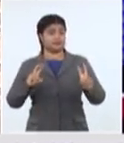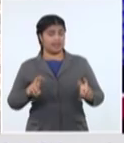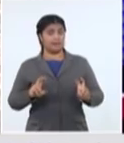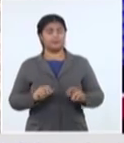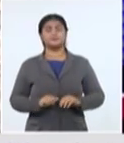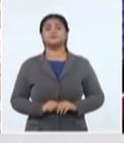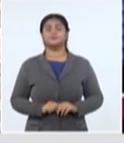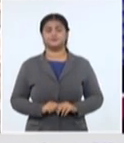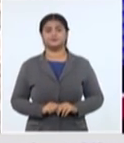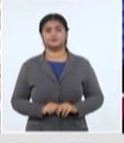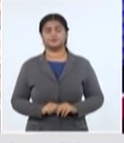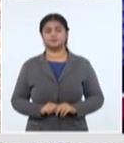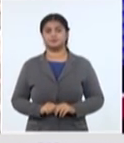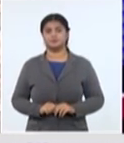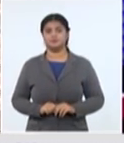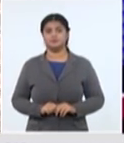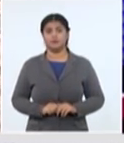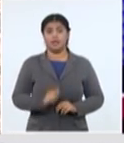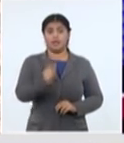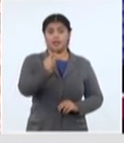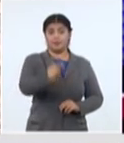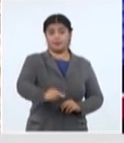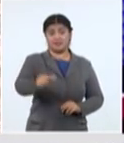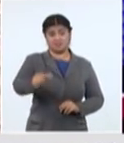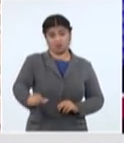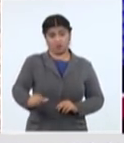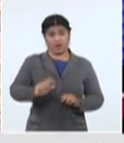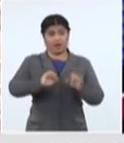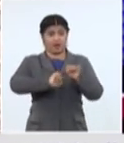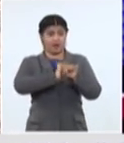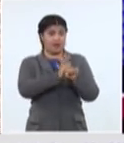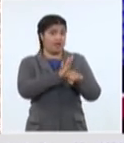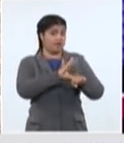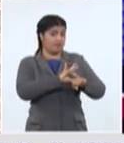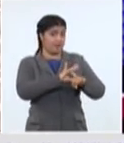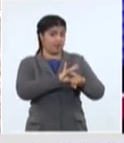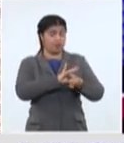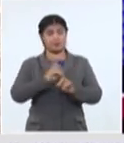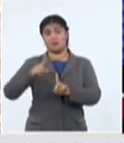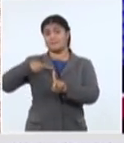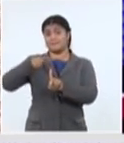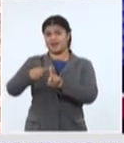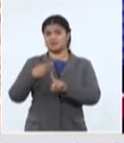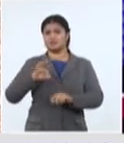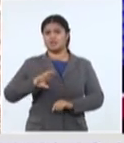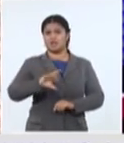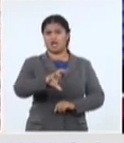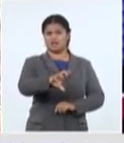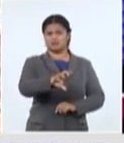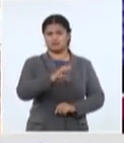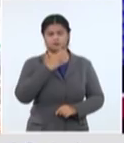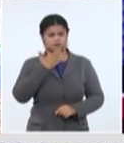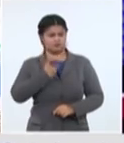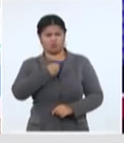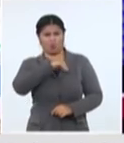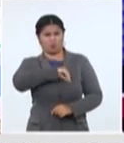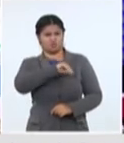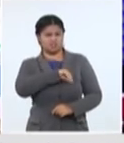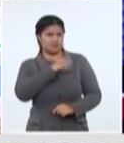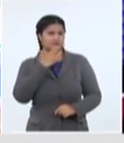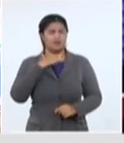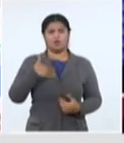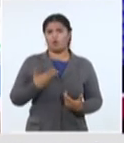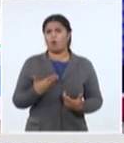COVID-19 en los pacientes con cáncer? Hablamos de psicología y por supuesto usted se preguntará, bueno, ¿cómo que impacto? Bueno, impacto